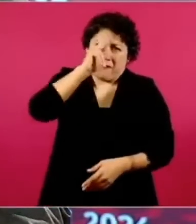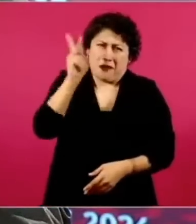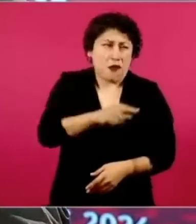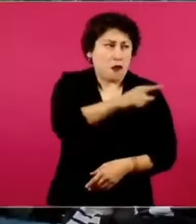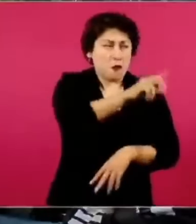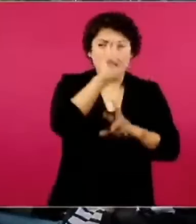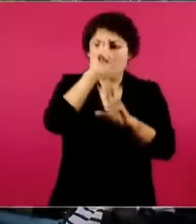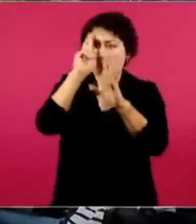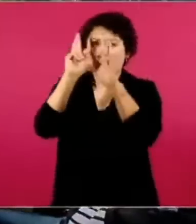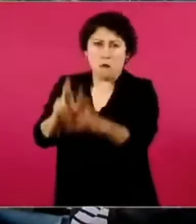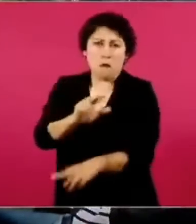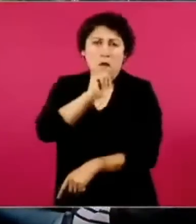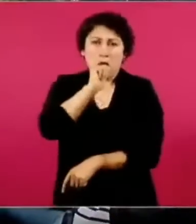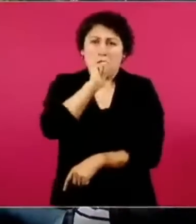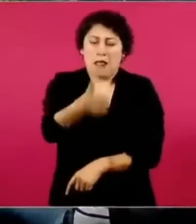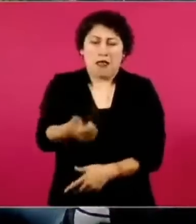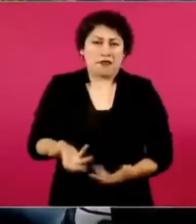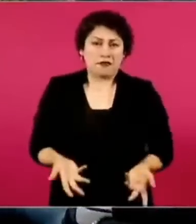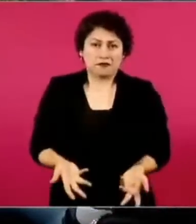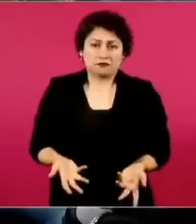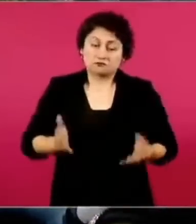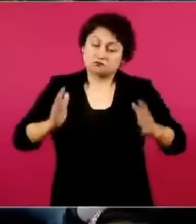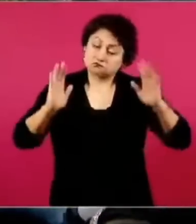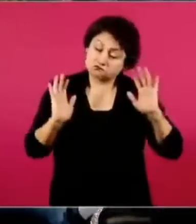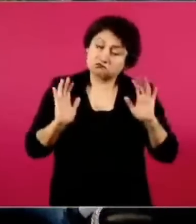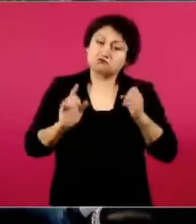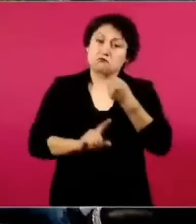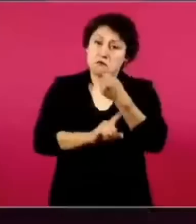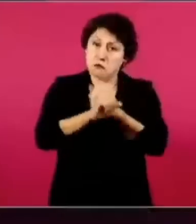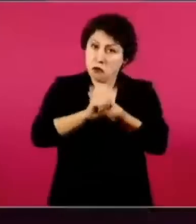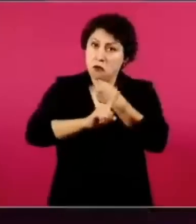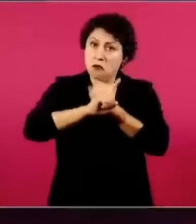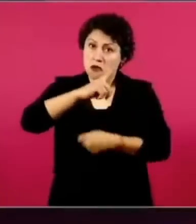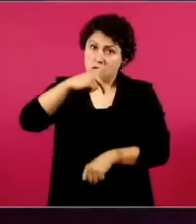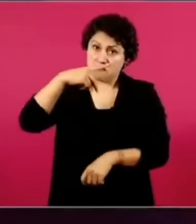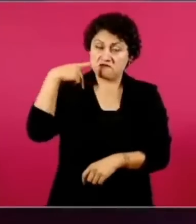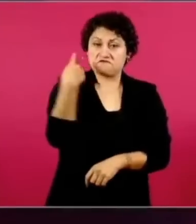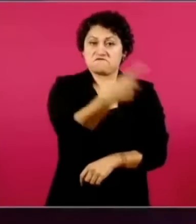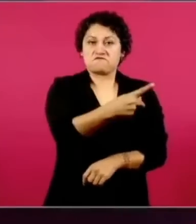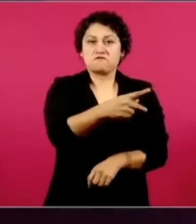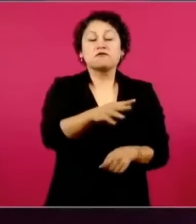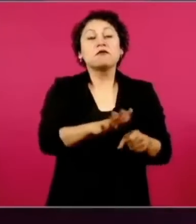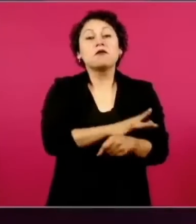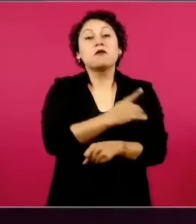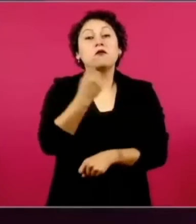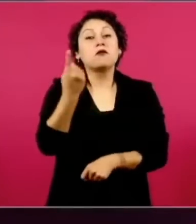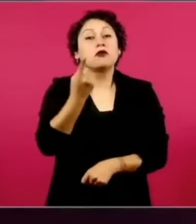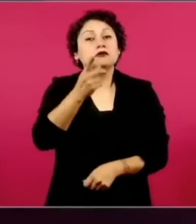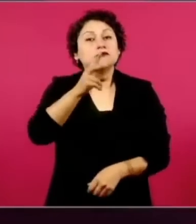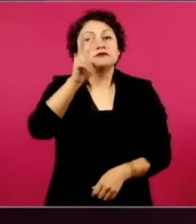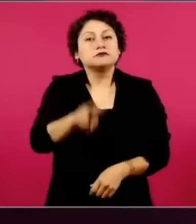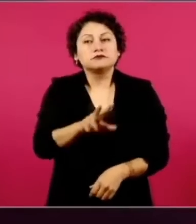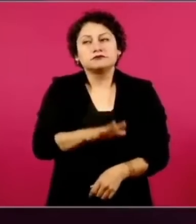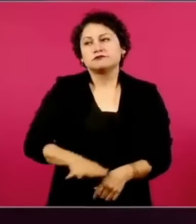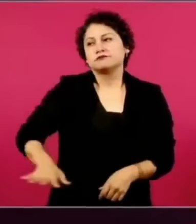Pero ese es un problema, porque el pueblo es